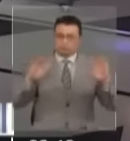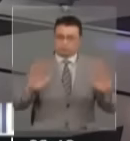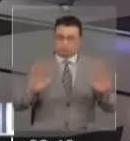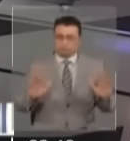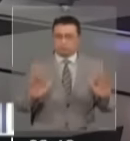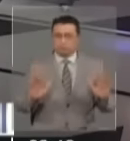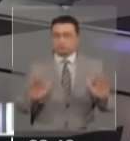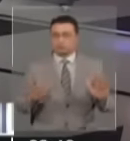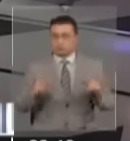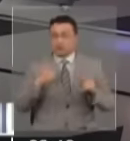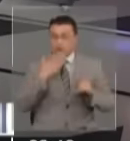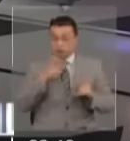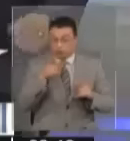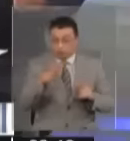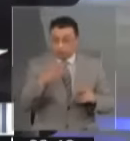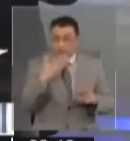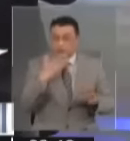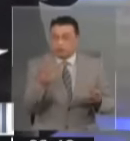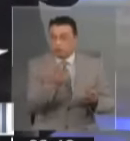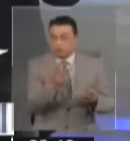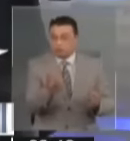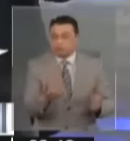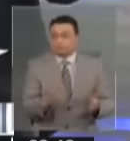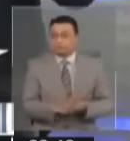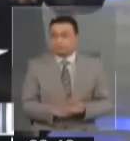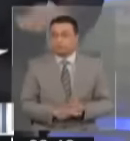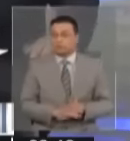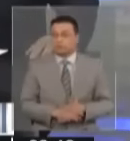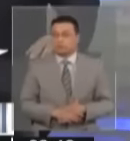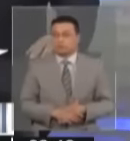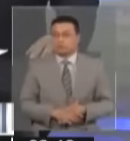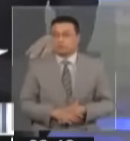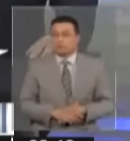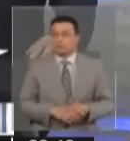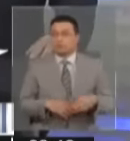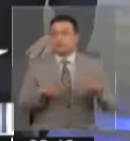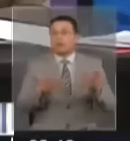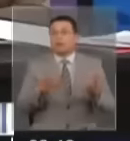mismo. Se lo digo a usted también, a todos. Reitérame que ya me confundió este hombre. No,